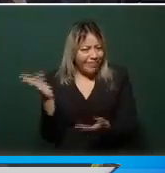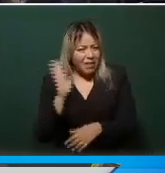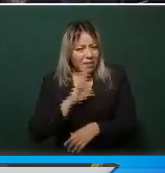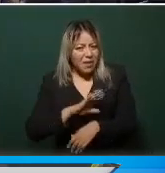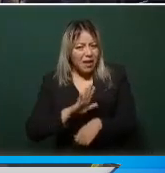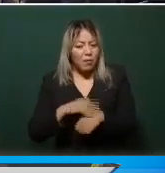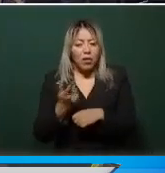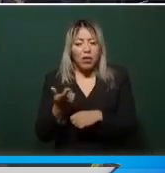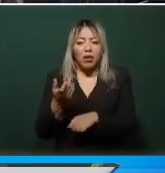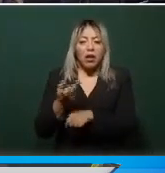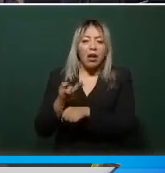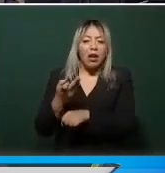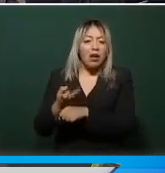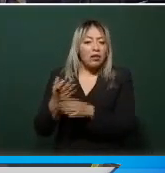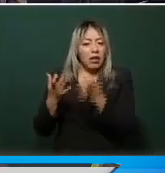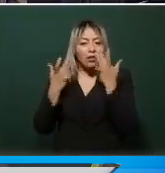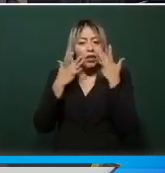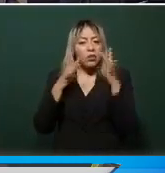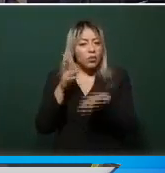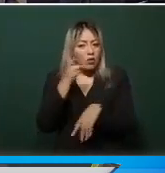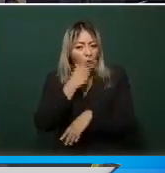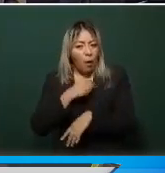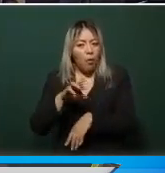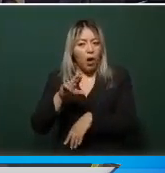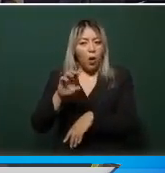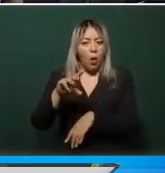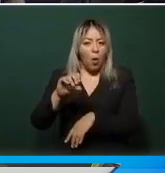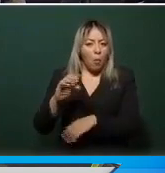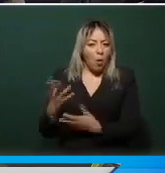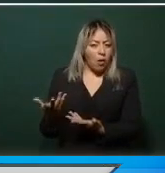lo de la renuncia de Romo,